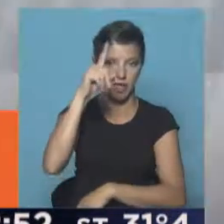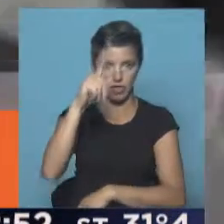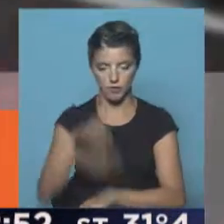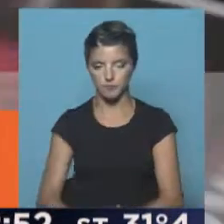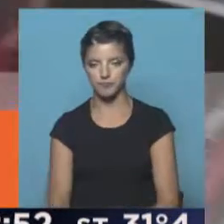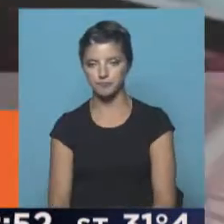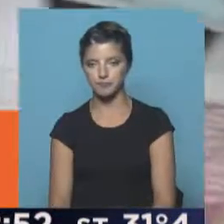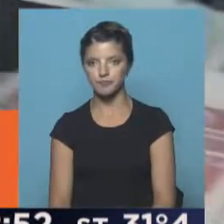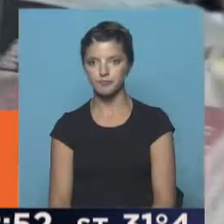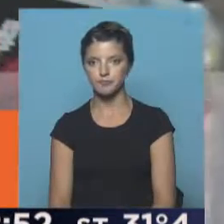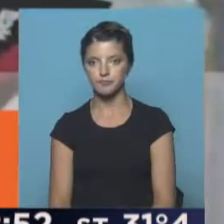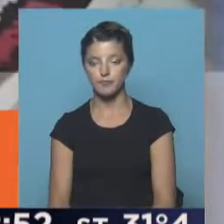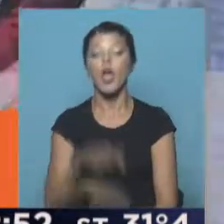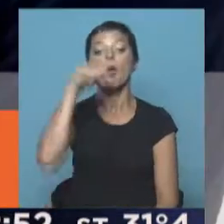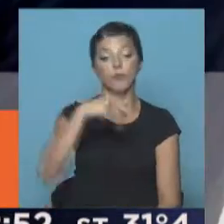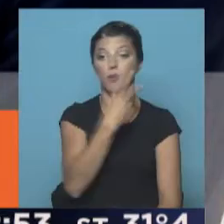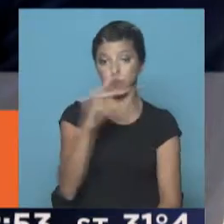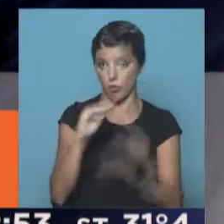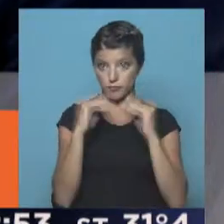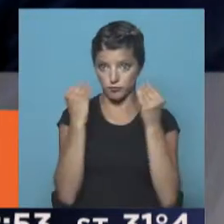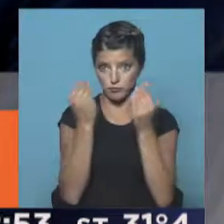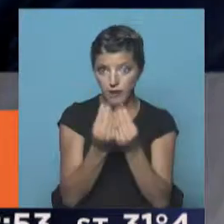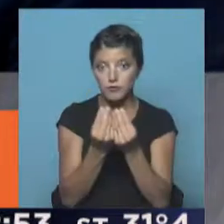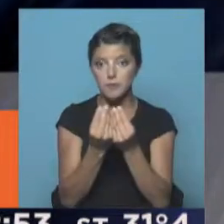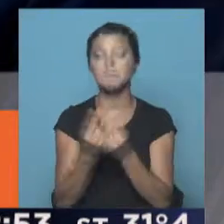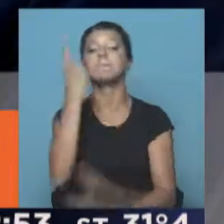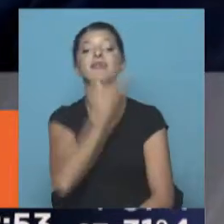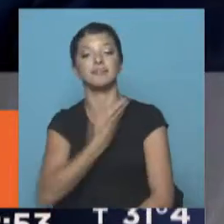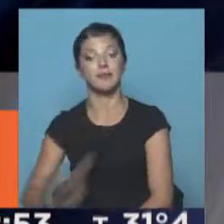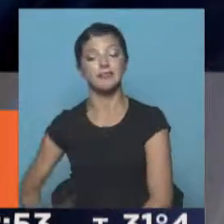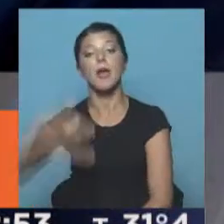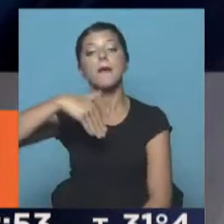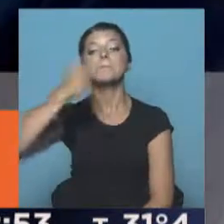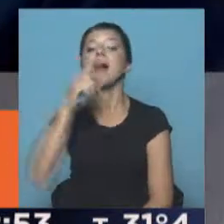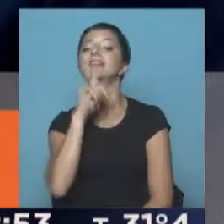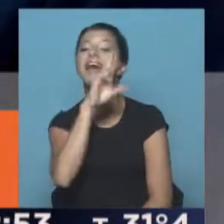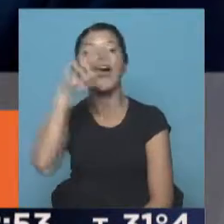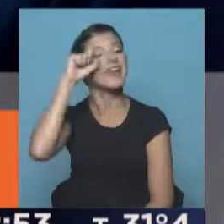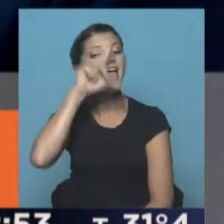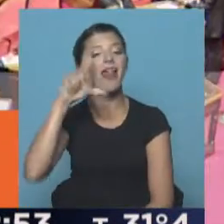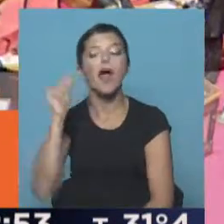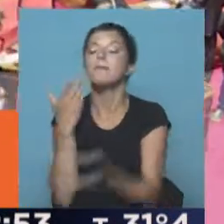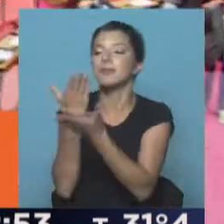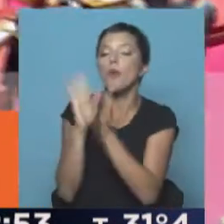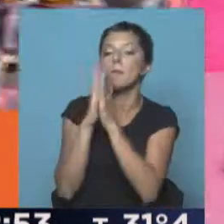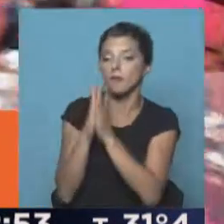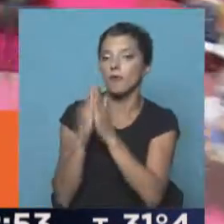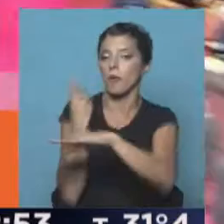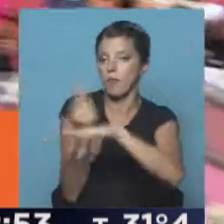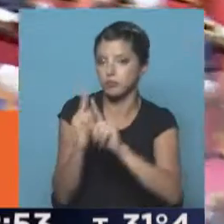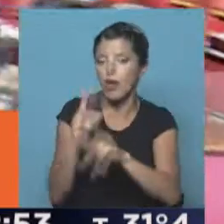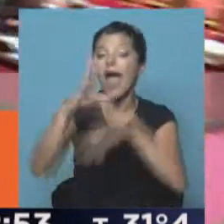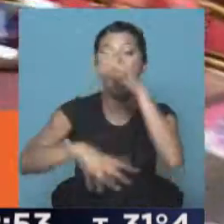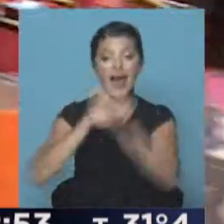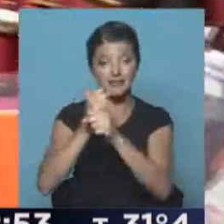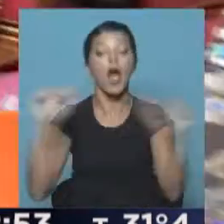Tras el resultado, el presidente italiano Sergio Mattarella había pedido a Renzi que siguiera en el cargo hasta que el Parlamento aprobara